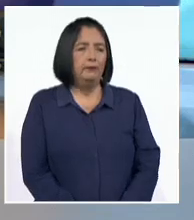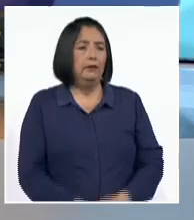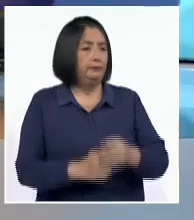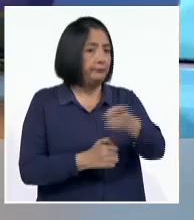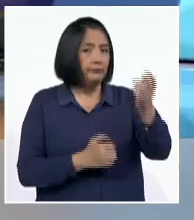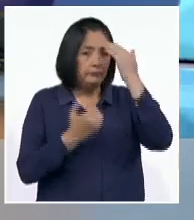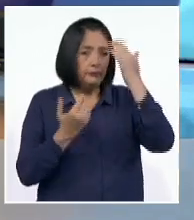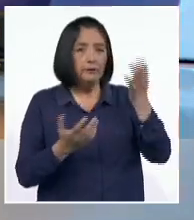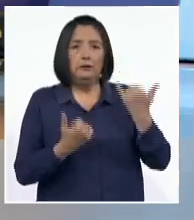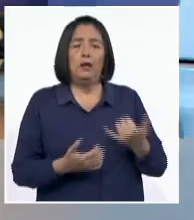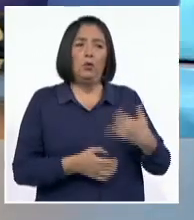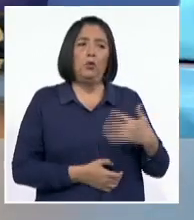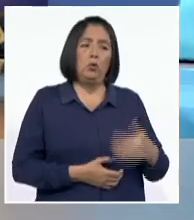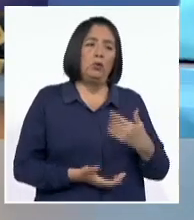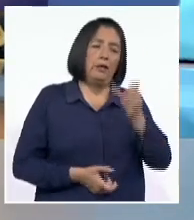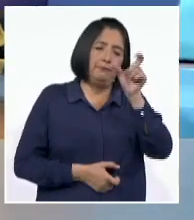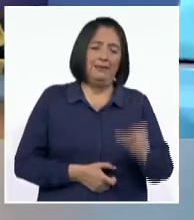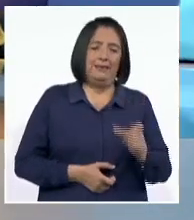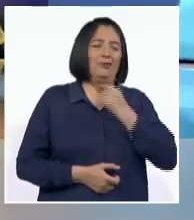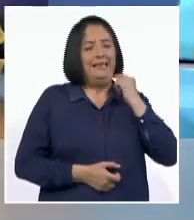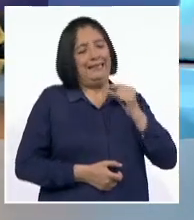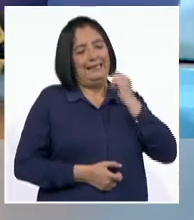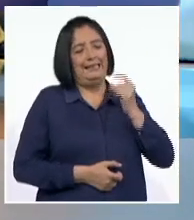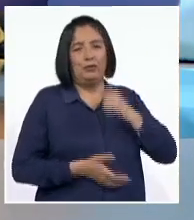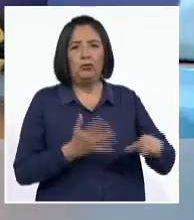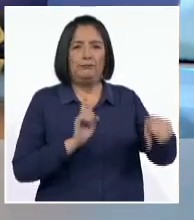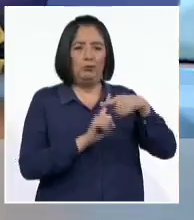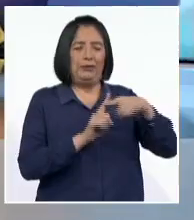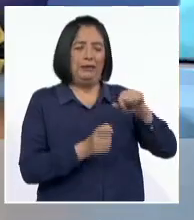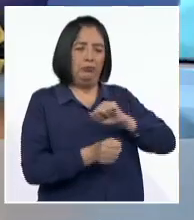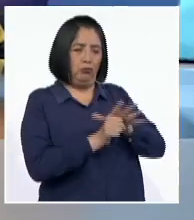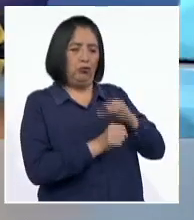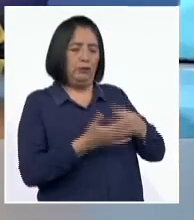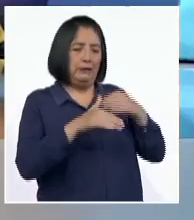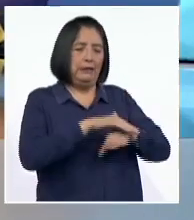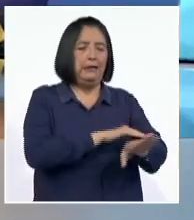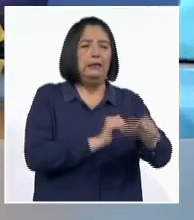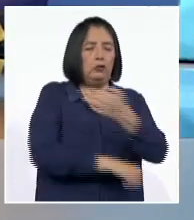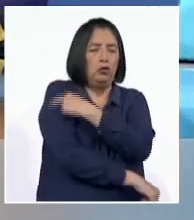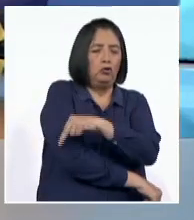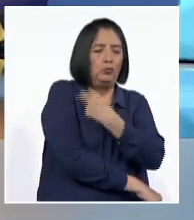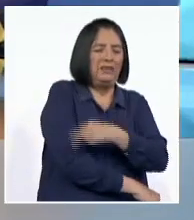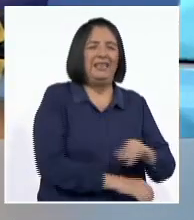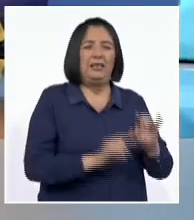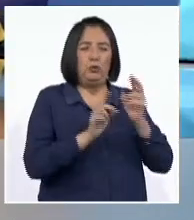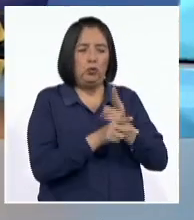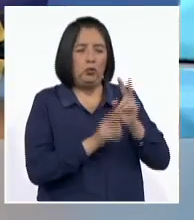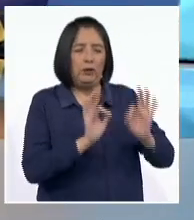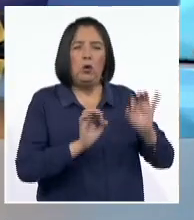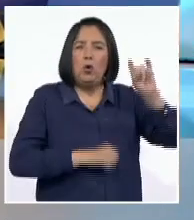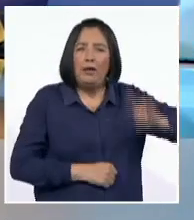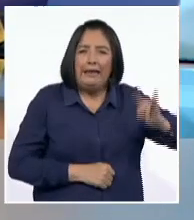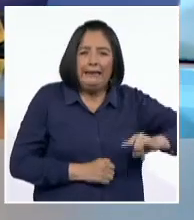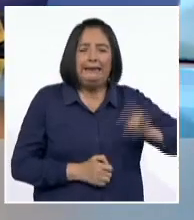Y como sabemos, se encuentra en cuidados intensivos el sacerdote que dio positivo a coronavirus. Él tuvo que ser trasladado de emergencia al hospital Rebagliati